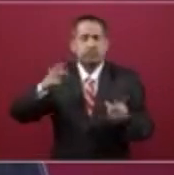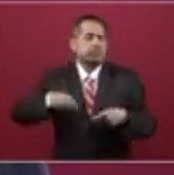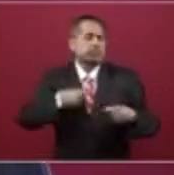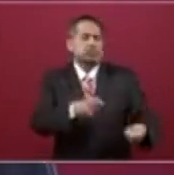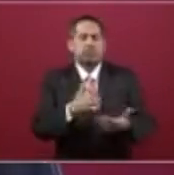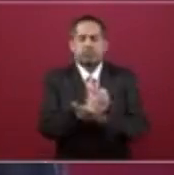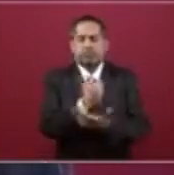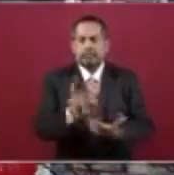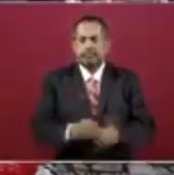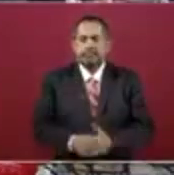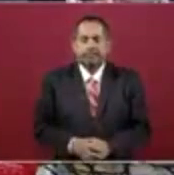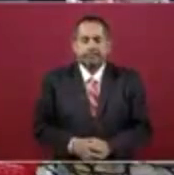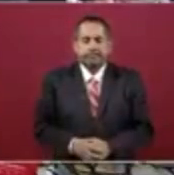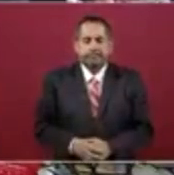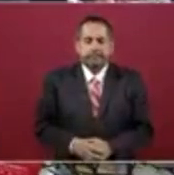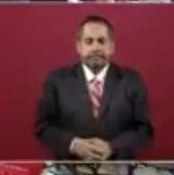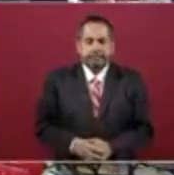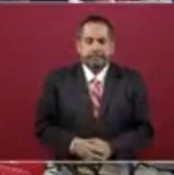ganadora.